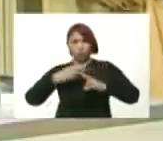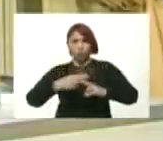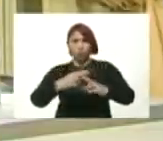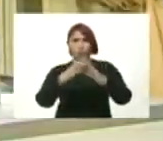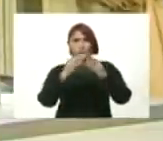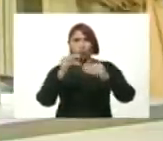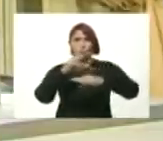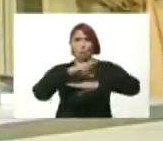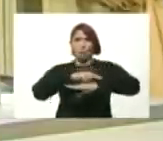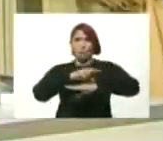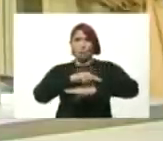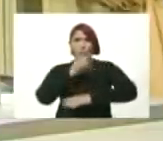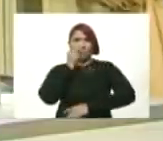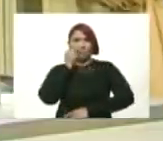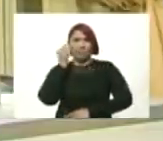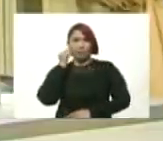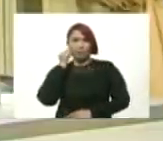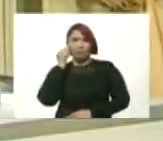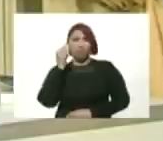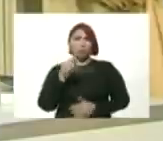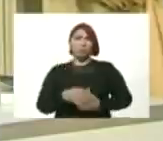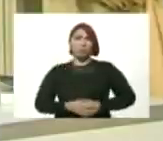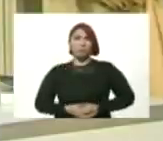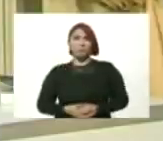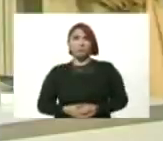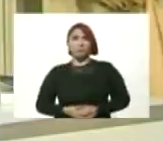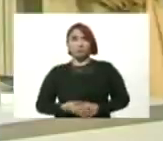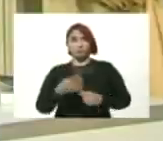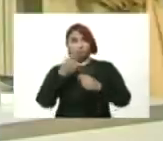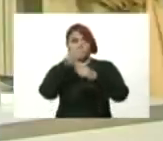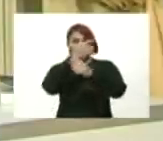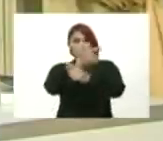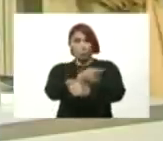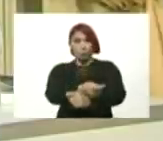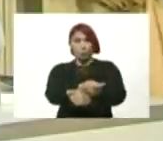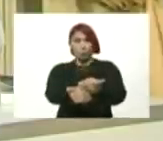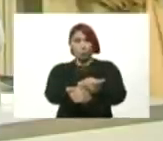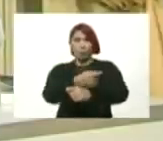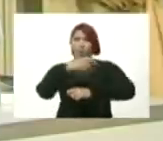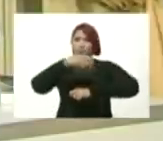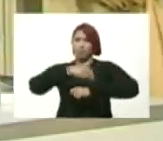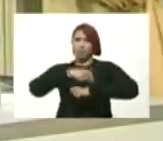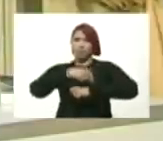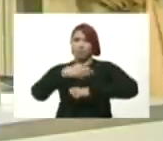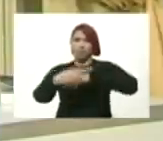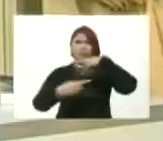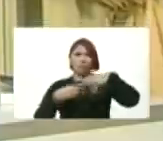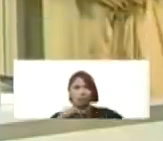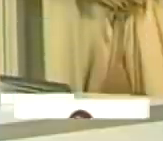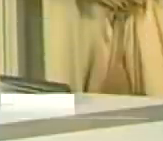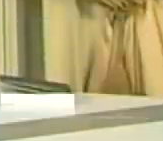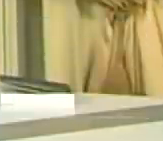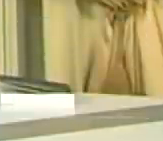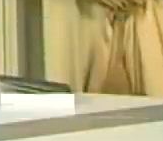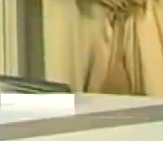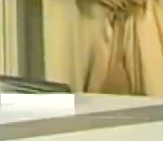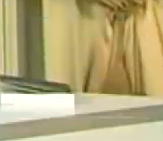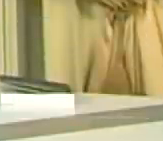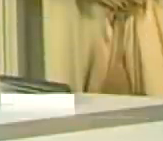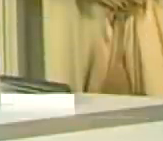médicos a todas las médicas graduadas en tiempos de revolución bolivariana